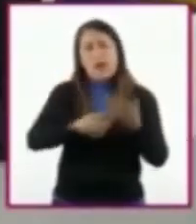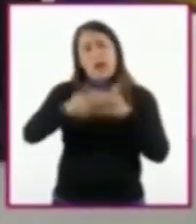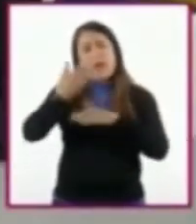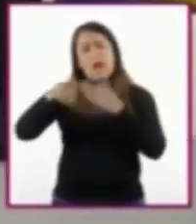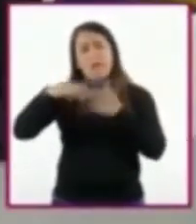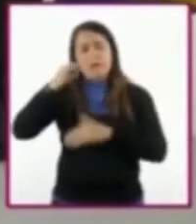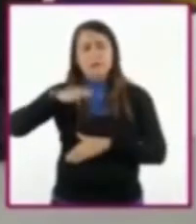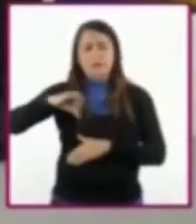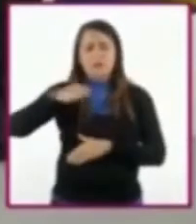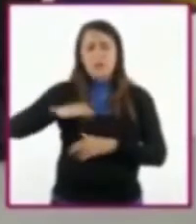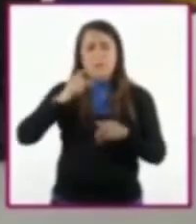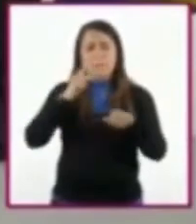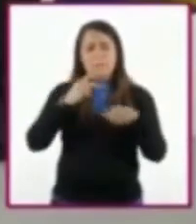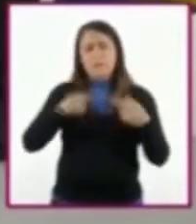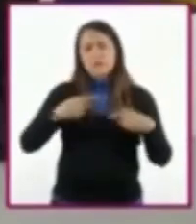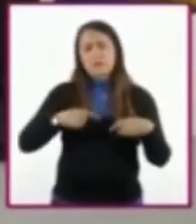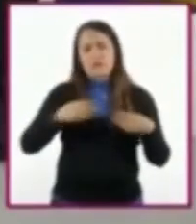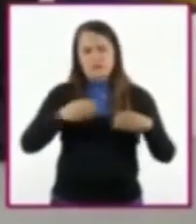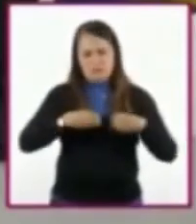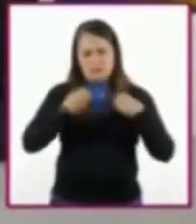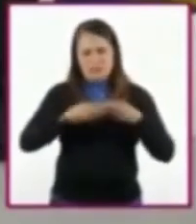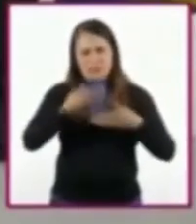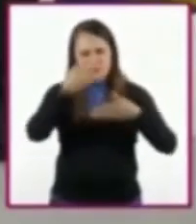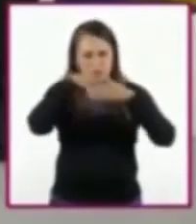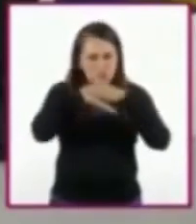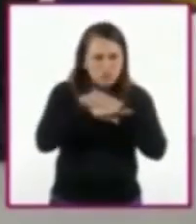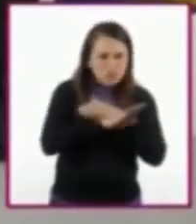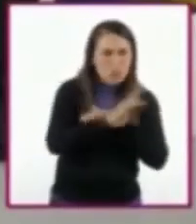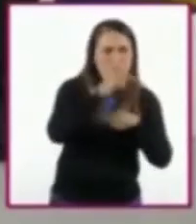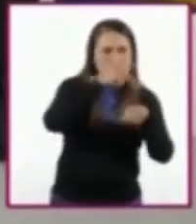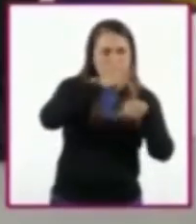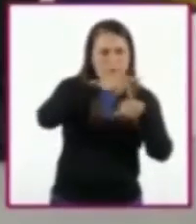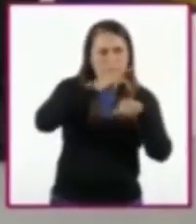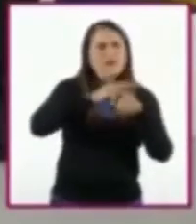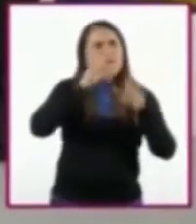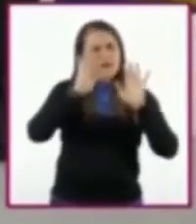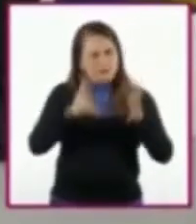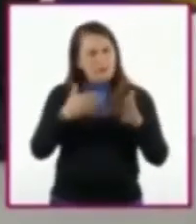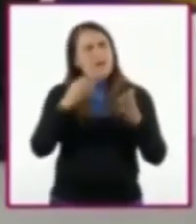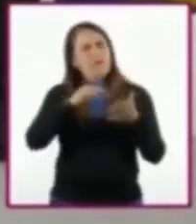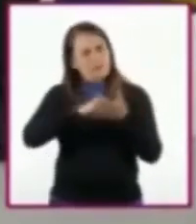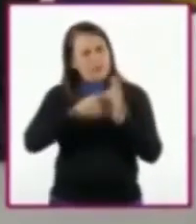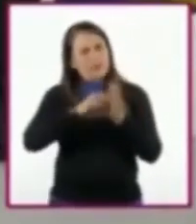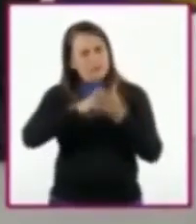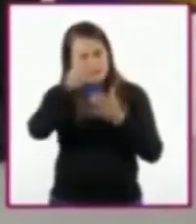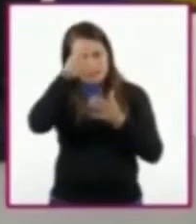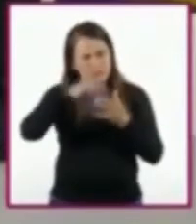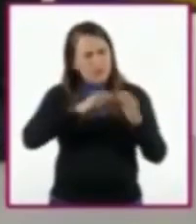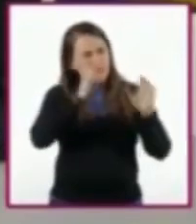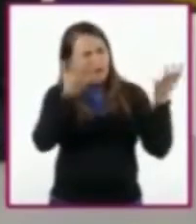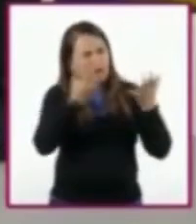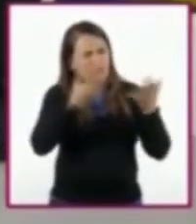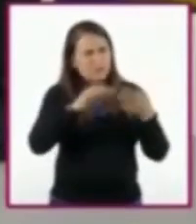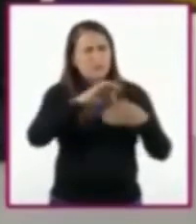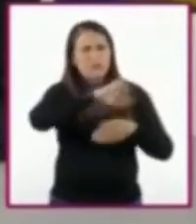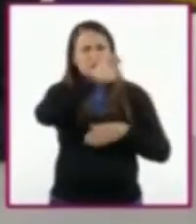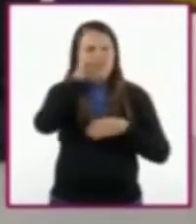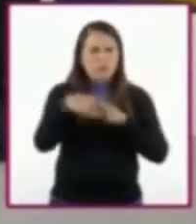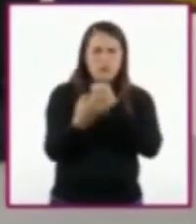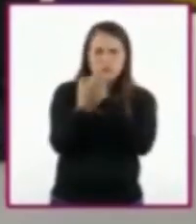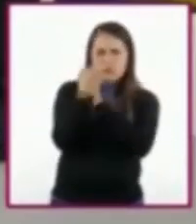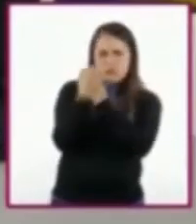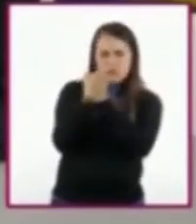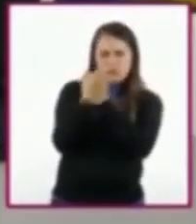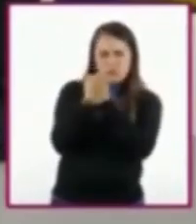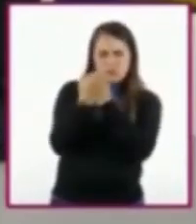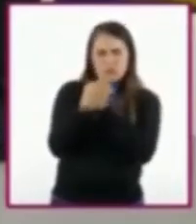cavernas, ya utilizaba técnicas que le permitieran construir un refugio con la finalidad de resguardarse para satisfacer